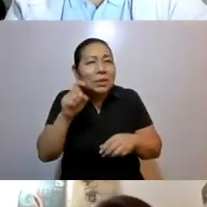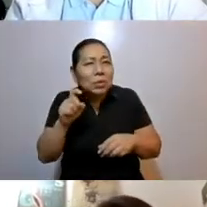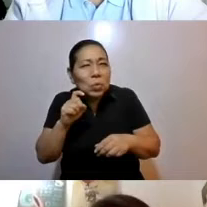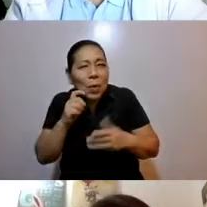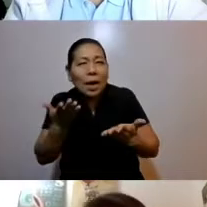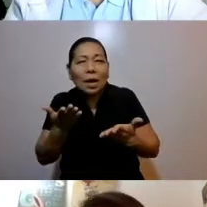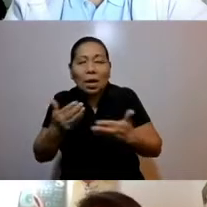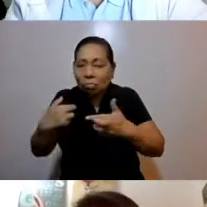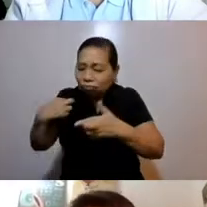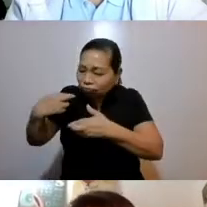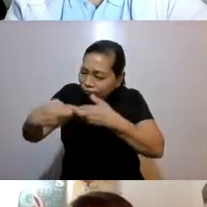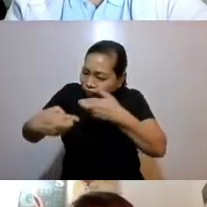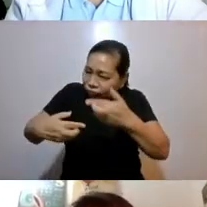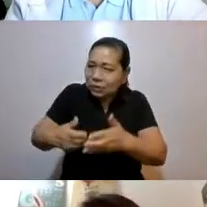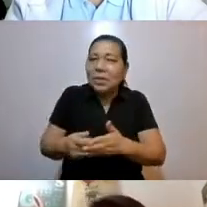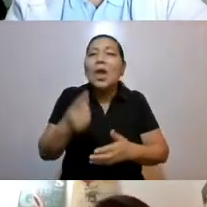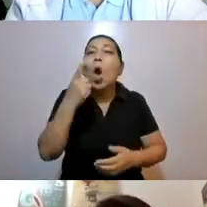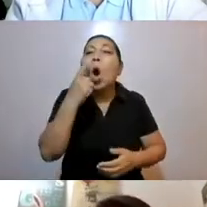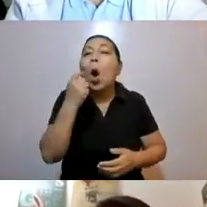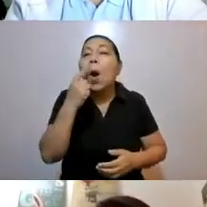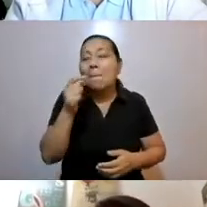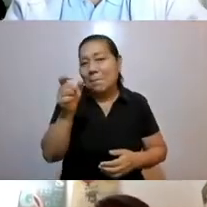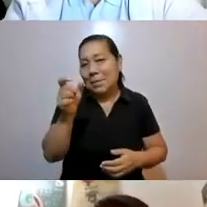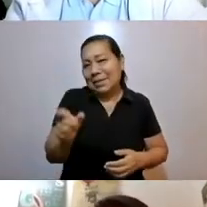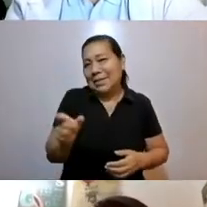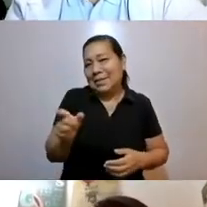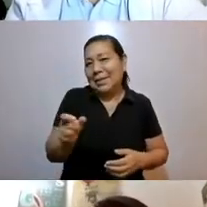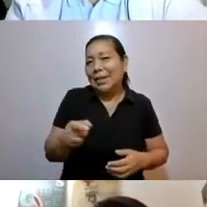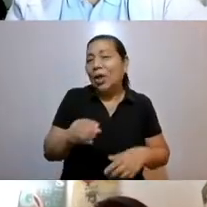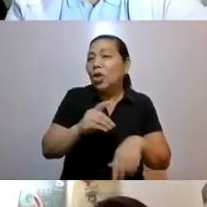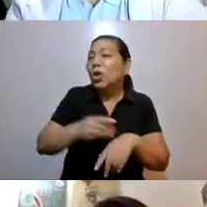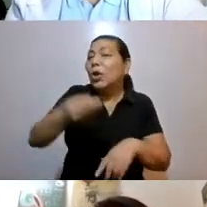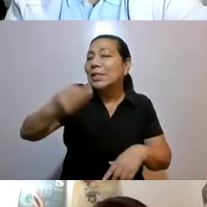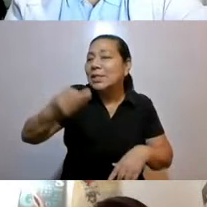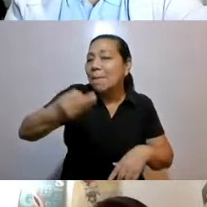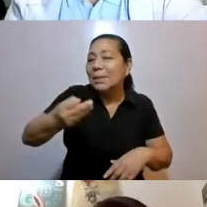y reproductivo de los varones. Entonces,